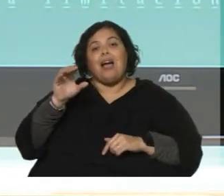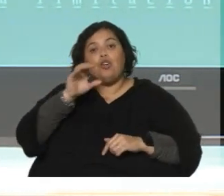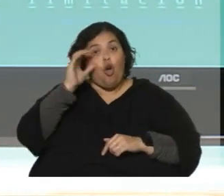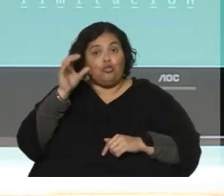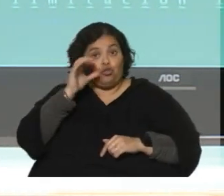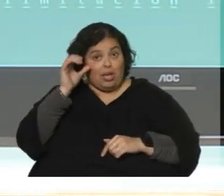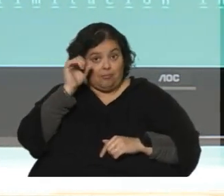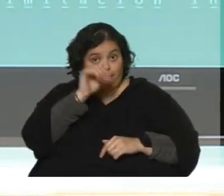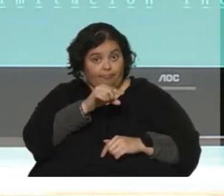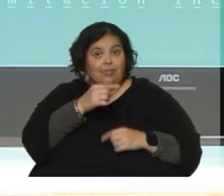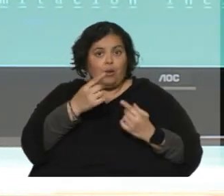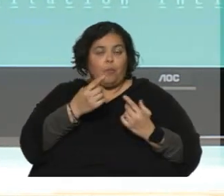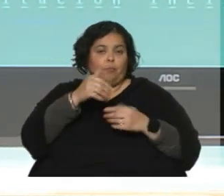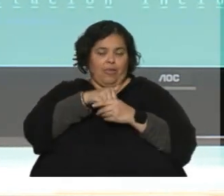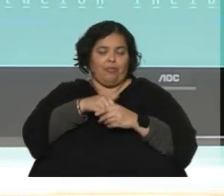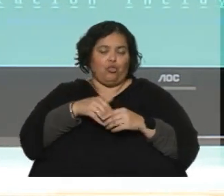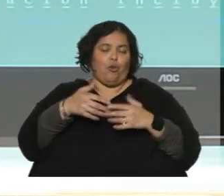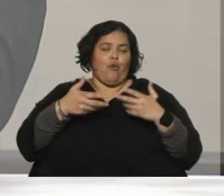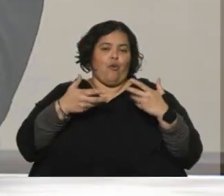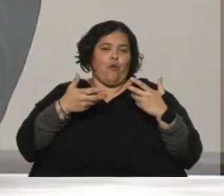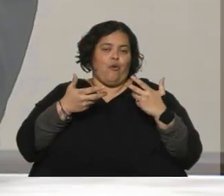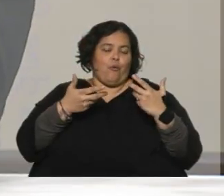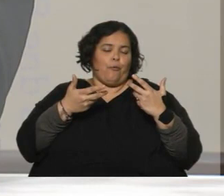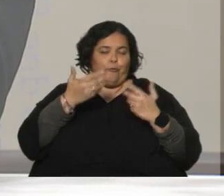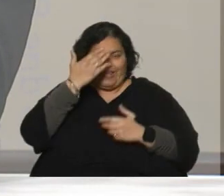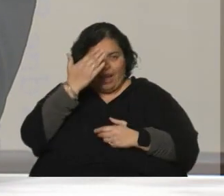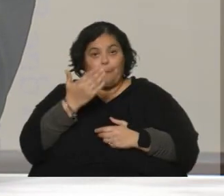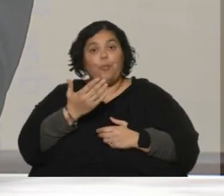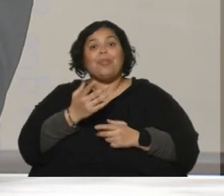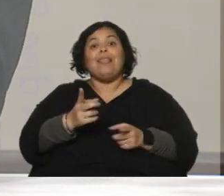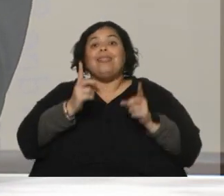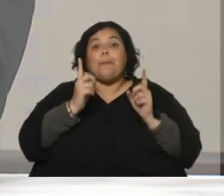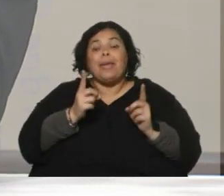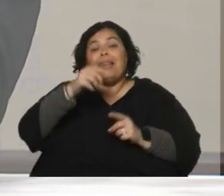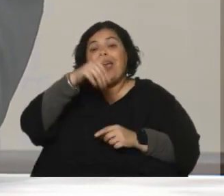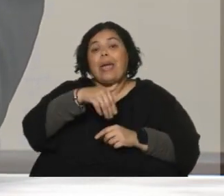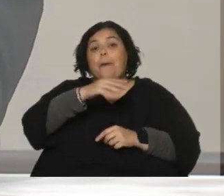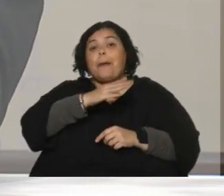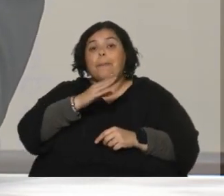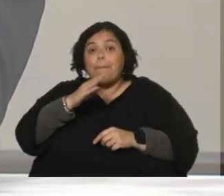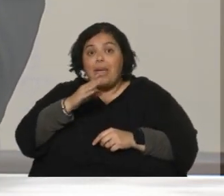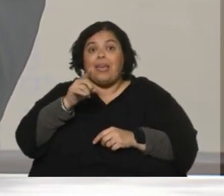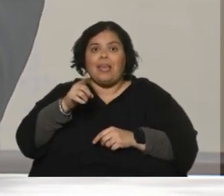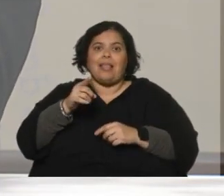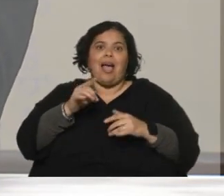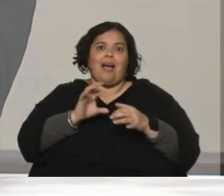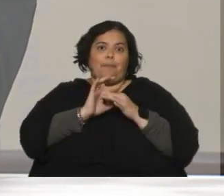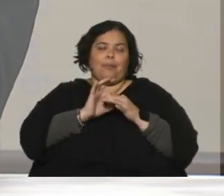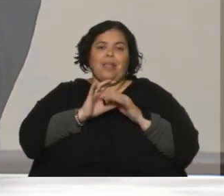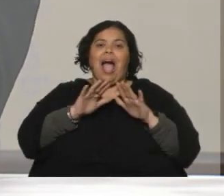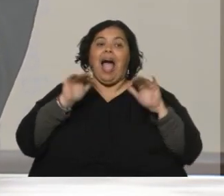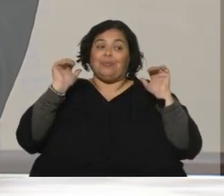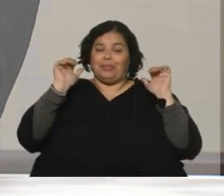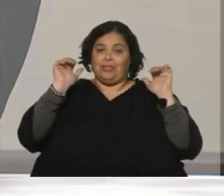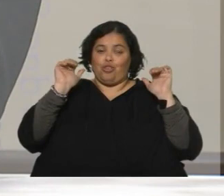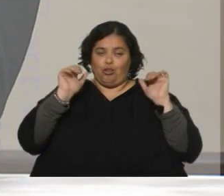en la interna del frente y perdón y tenés al mpp que digamos estaría con el correlato de la abstención